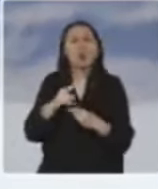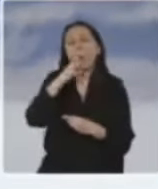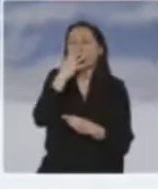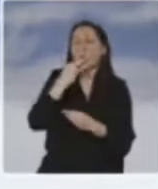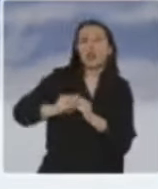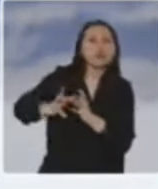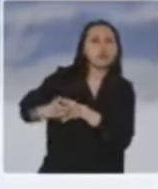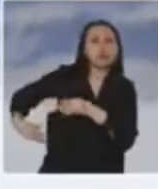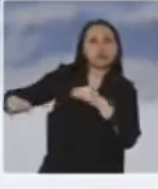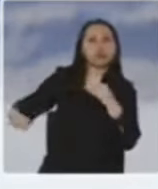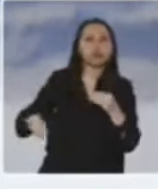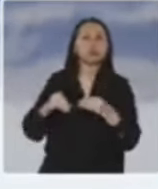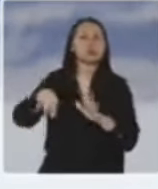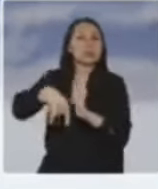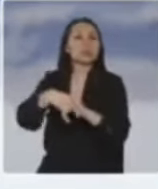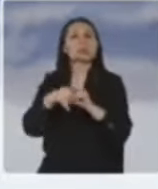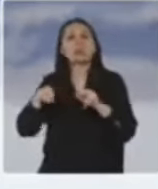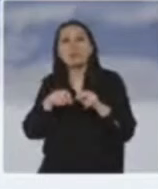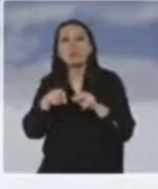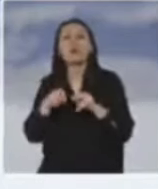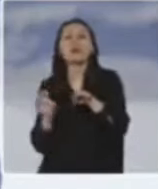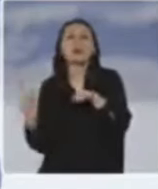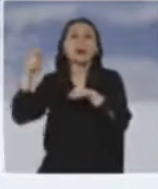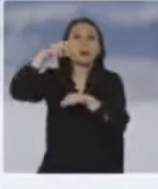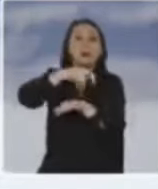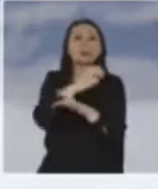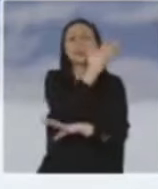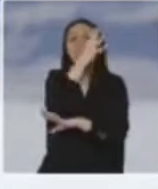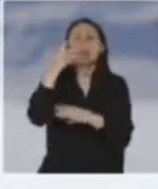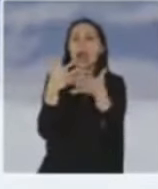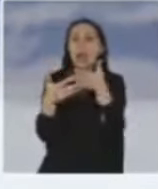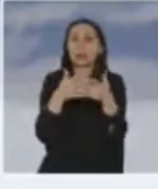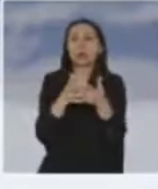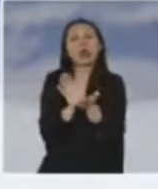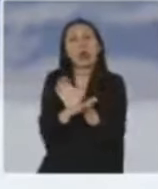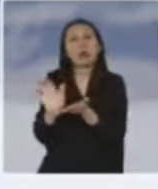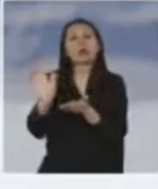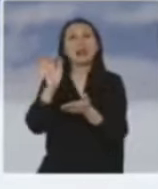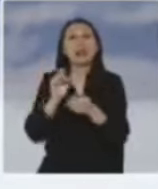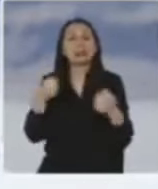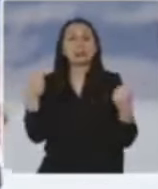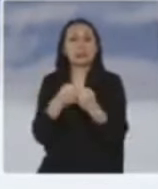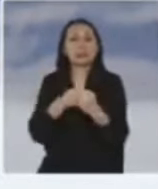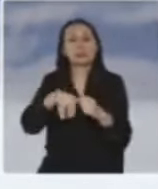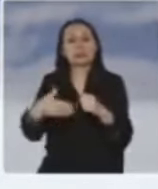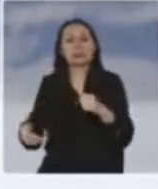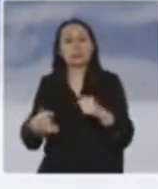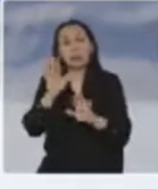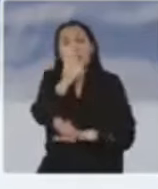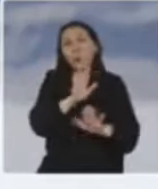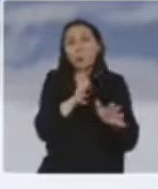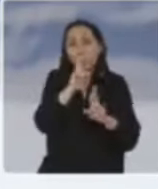atravesar por áreas de paso sobre la carretera con vegetación y follaje naturales evitando así también ser atropellados y cuid ando y